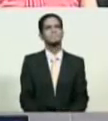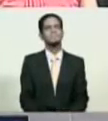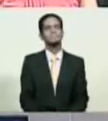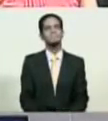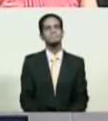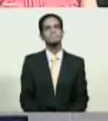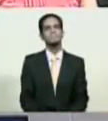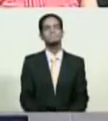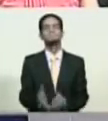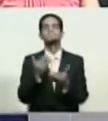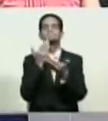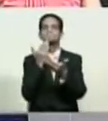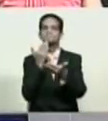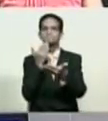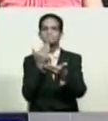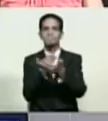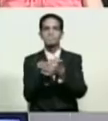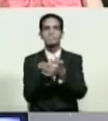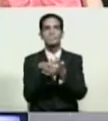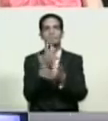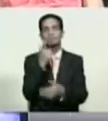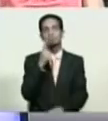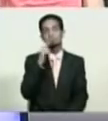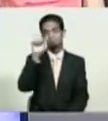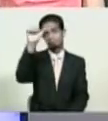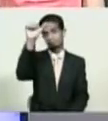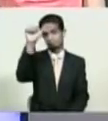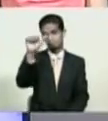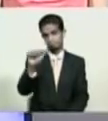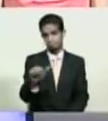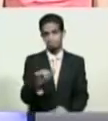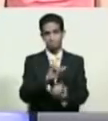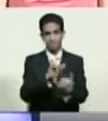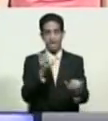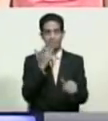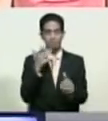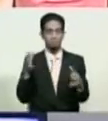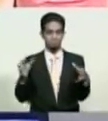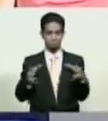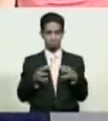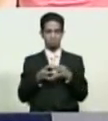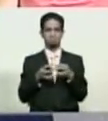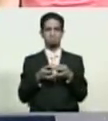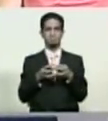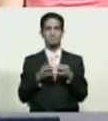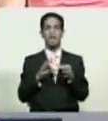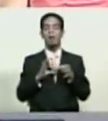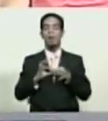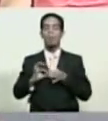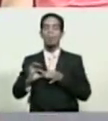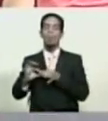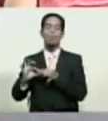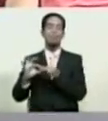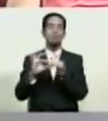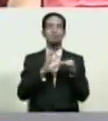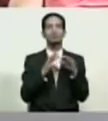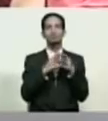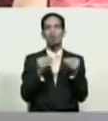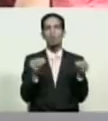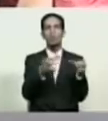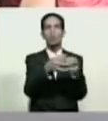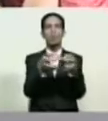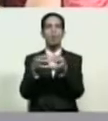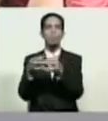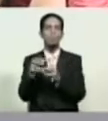Gracias. Bueno, aquí hemos dicho, este movimiento que es la unión de todos los sectores sociales, de todos